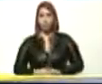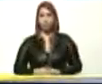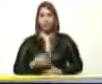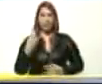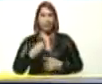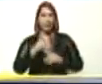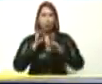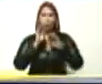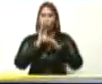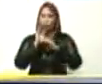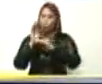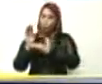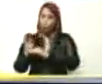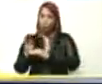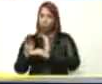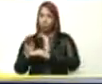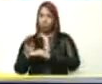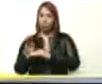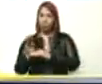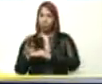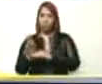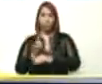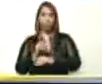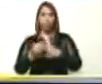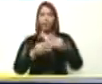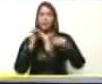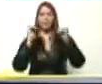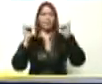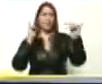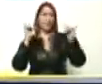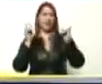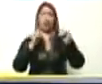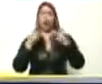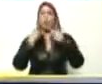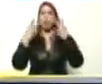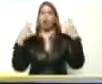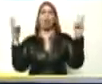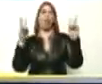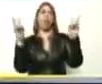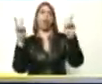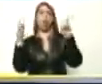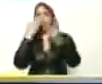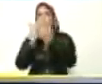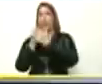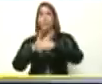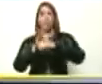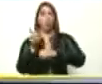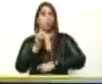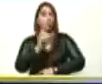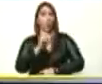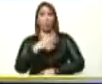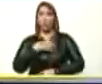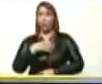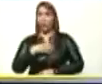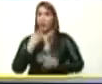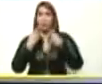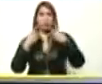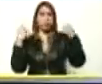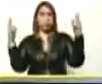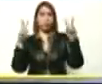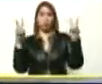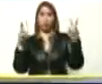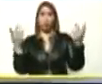cuidarlo. Eso no es para hacer fiesta ni declarar victoria. Frente al coronavirus, nadie puede declarar victoria.